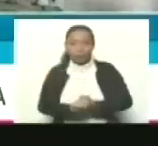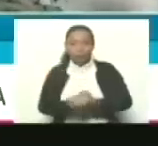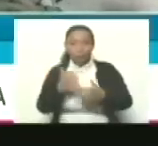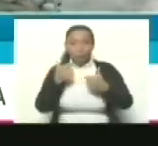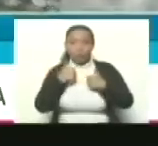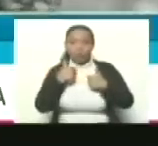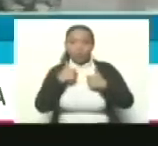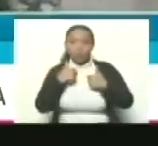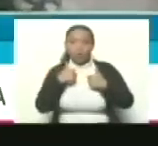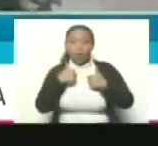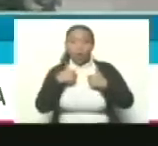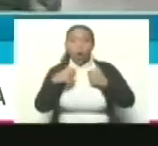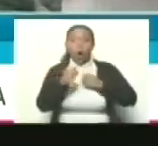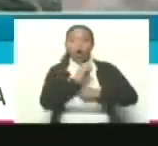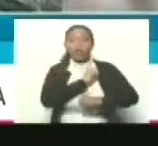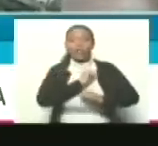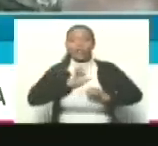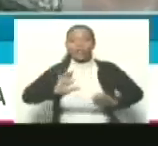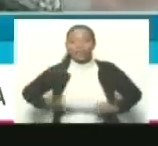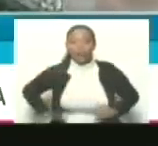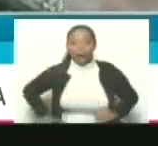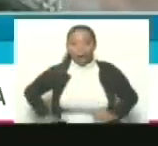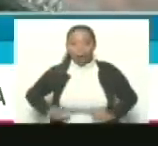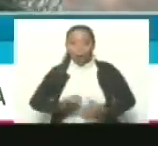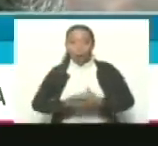cristiano, cristiano